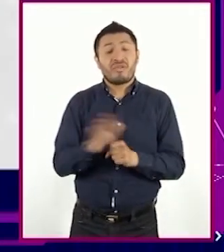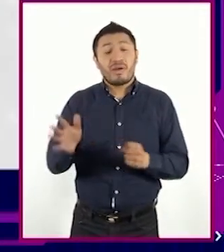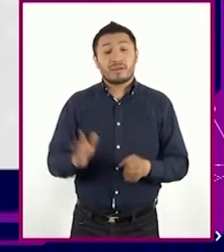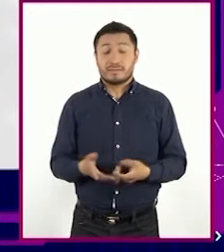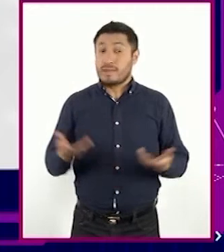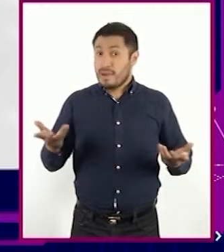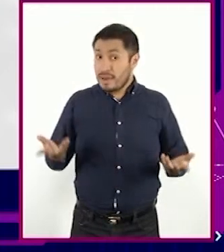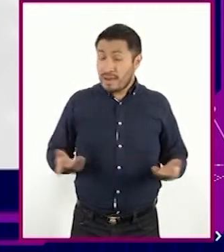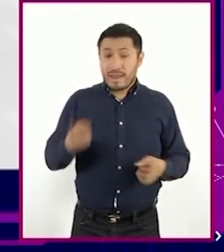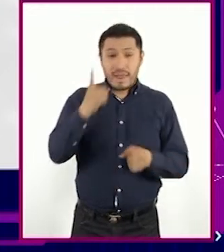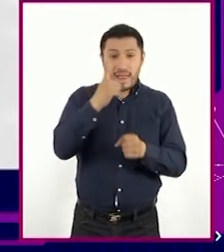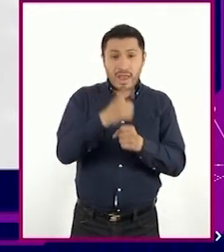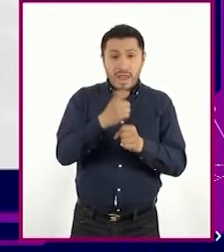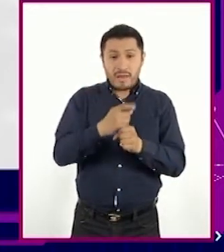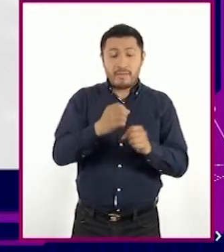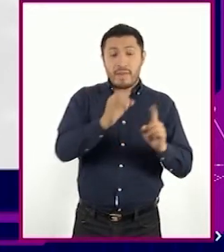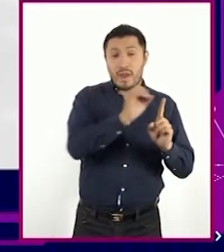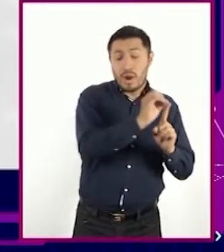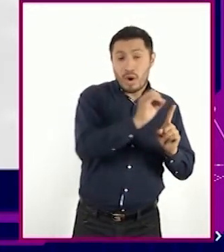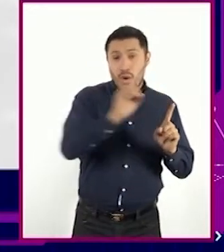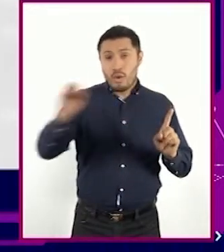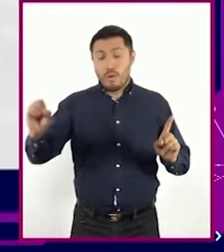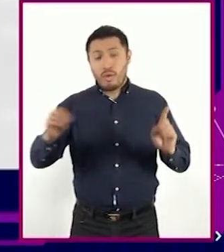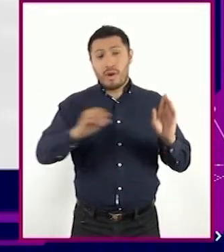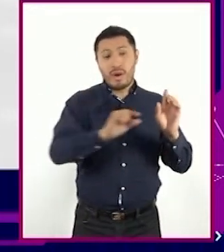Primero vamos a ordenar los tiempos de menor a mayor.